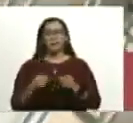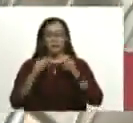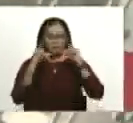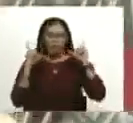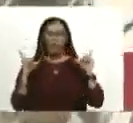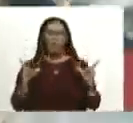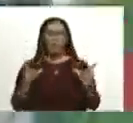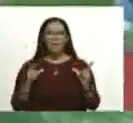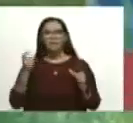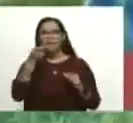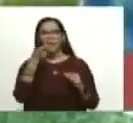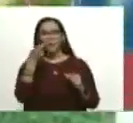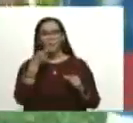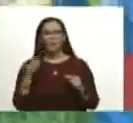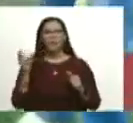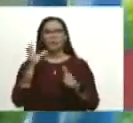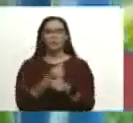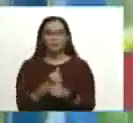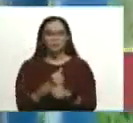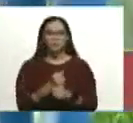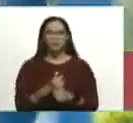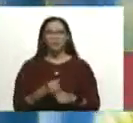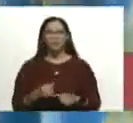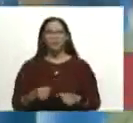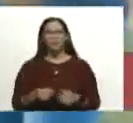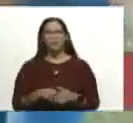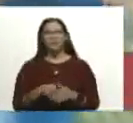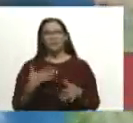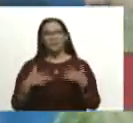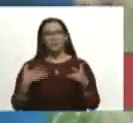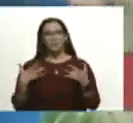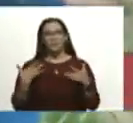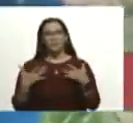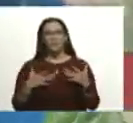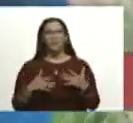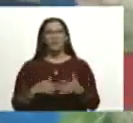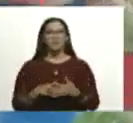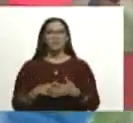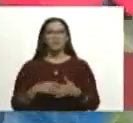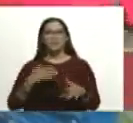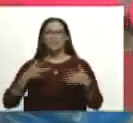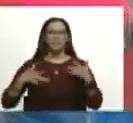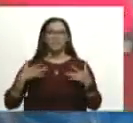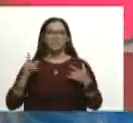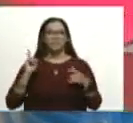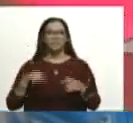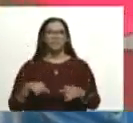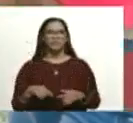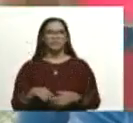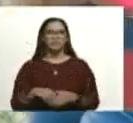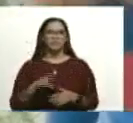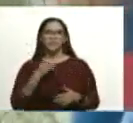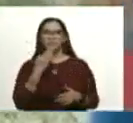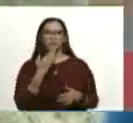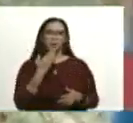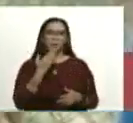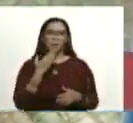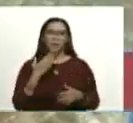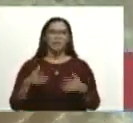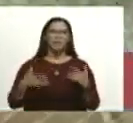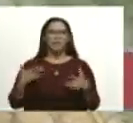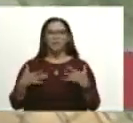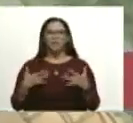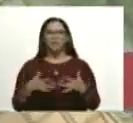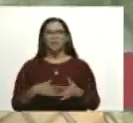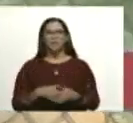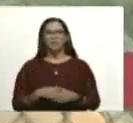la búsqueda y de su olfato también. Y hacemos esta actividad también para que ellos también se recrean también, no se aburran ahí en esa exhibición que es